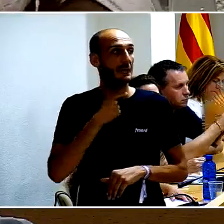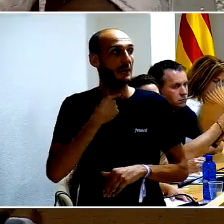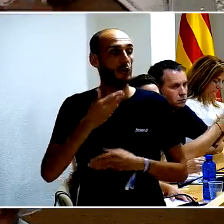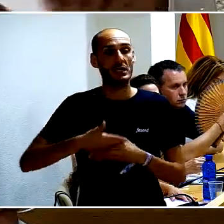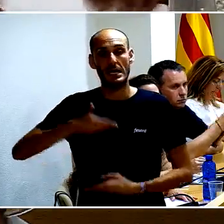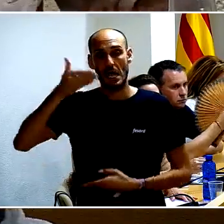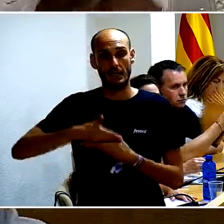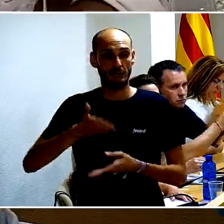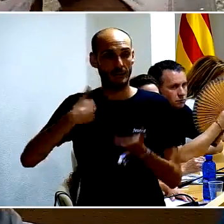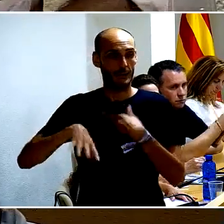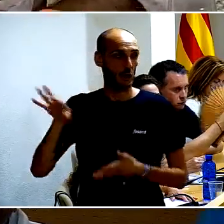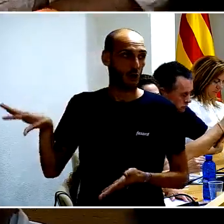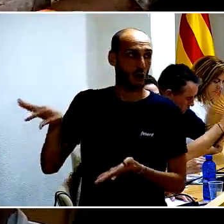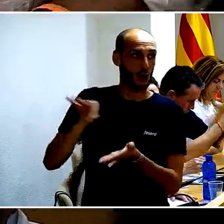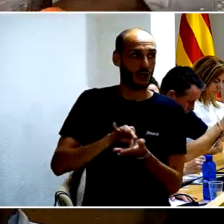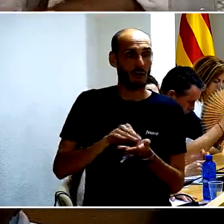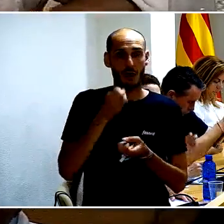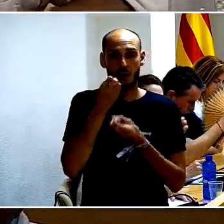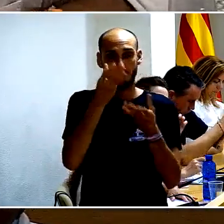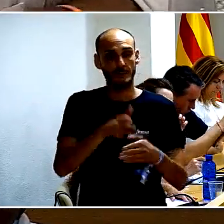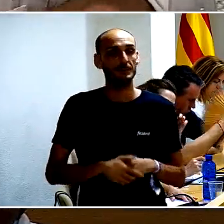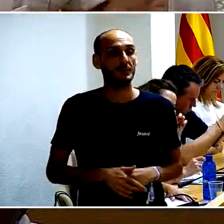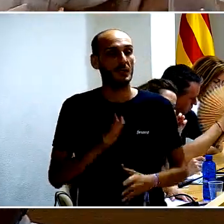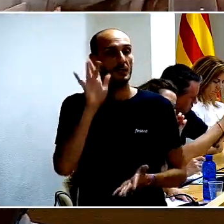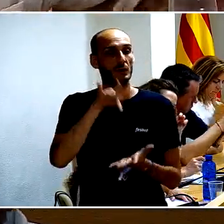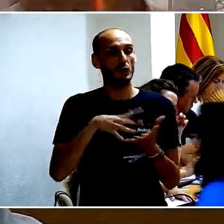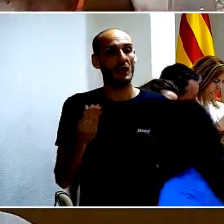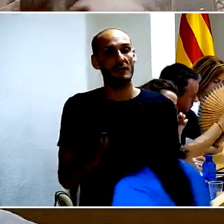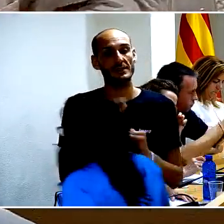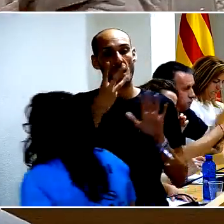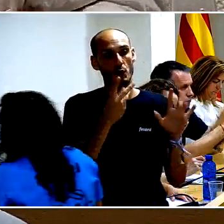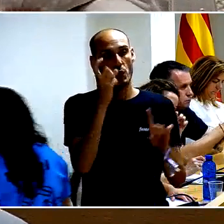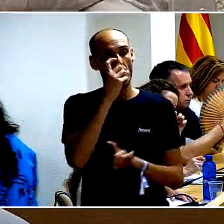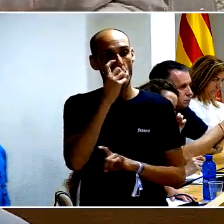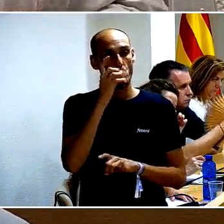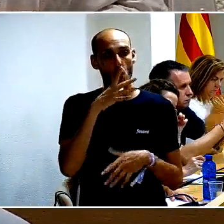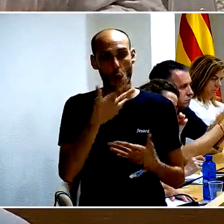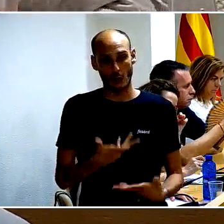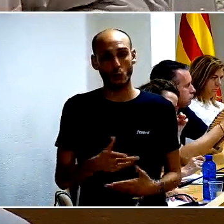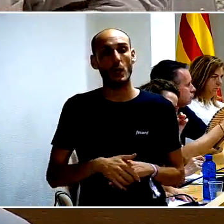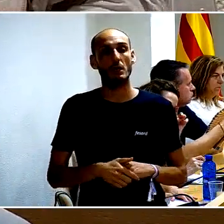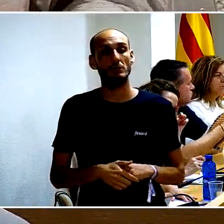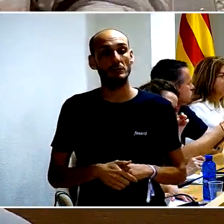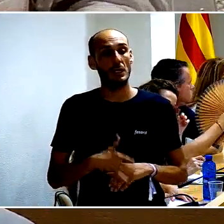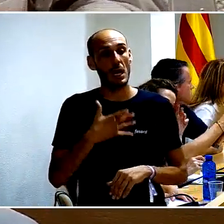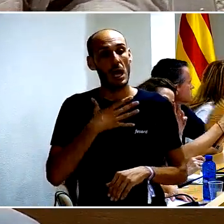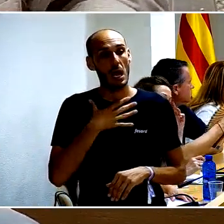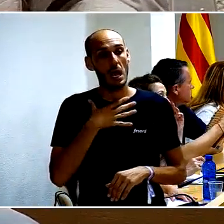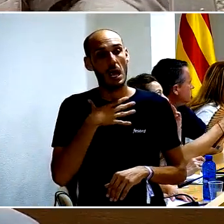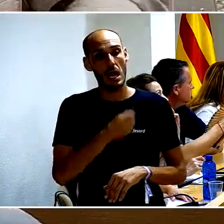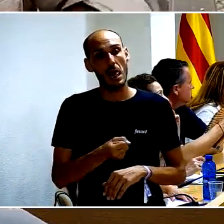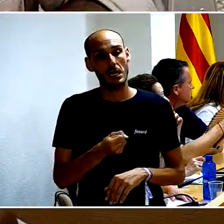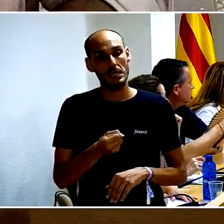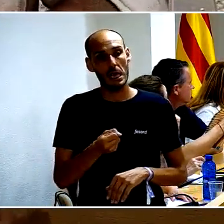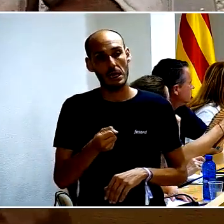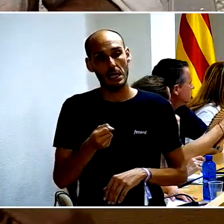Torralba. Con fecha 8 de junio actual, el alcalde socialista, por cierto, de la vecina localidad de